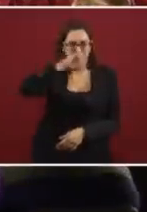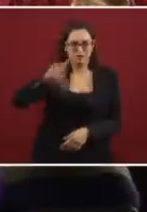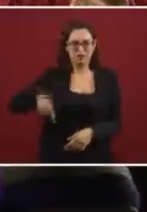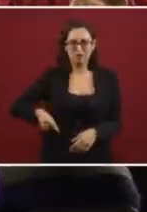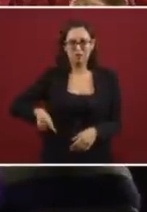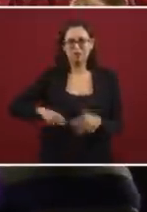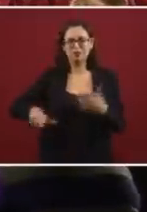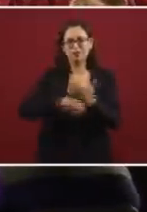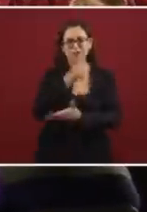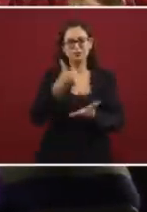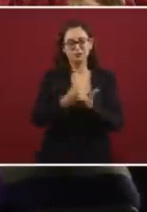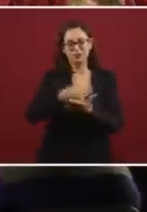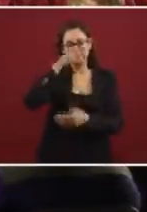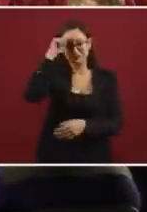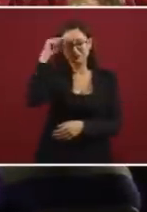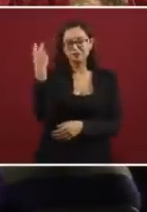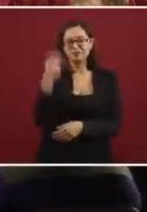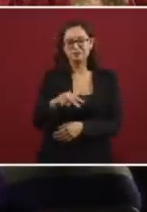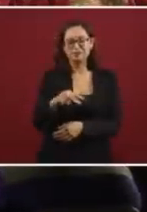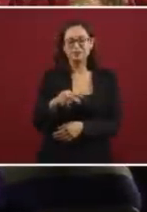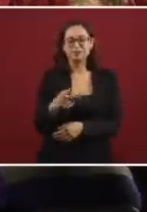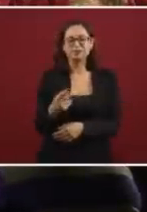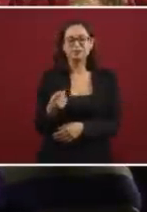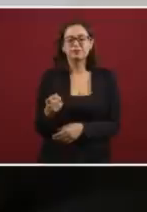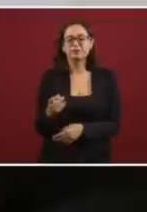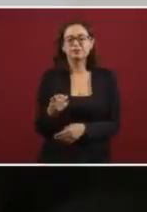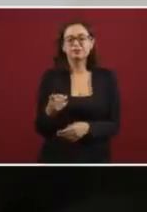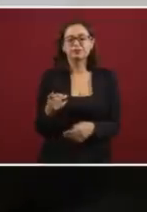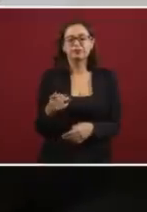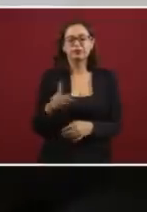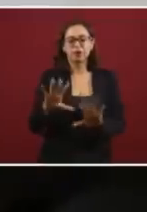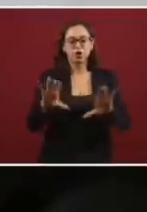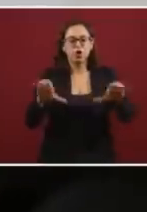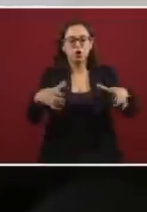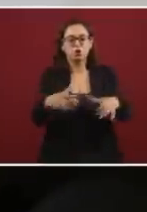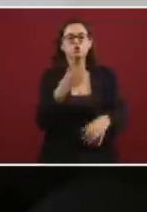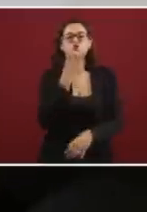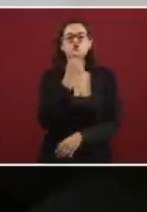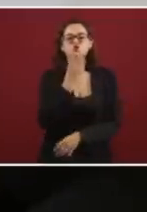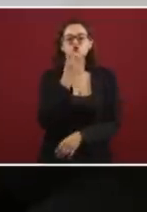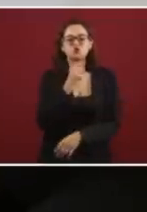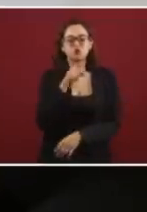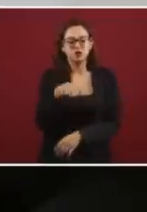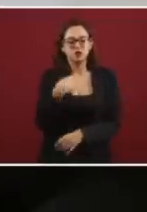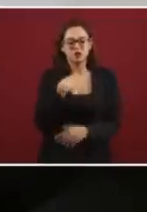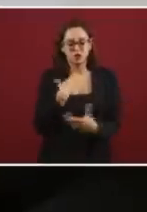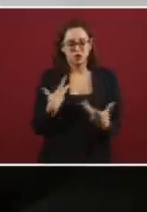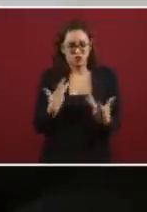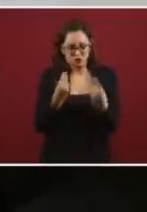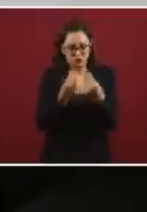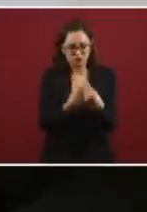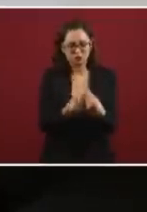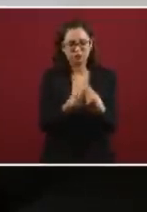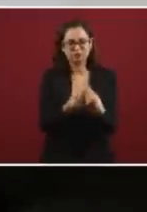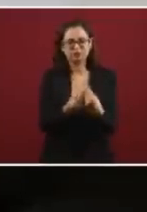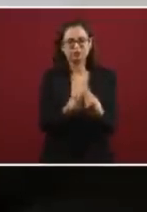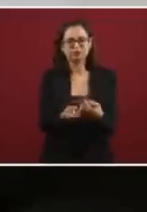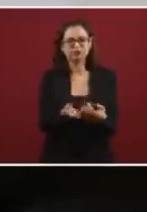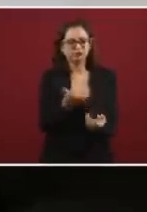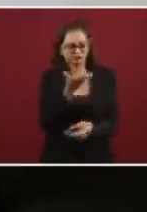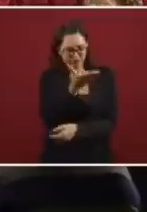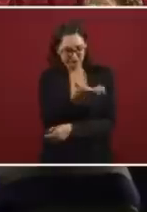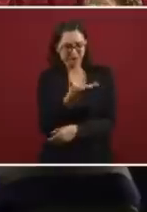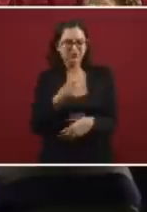encuentro con la comunidad judía esto es concentrarme con el dinero